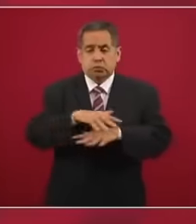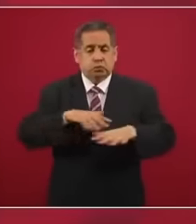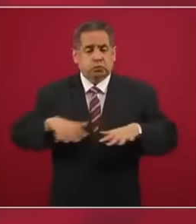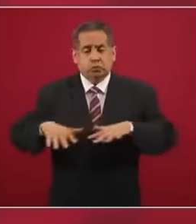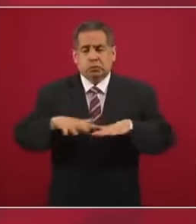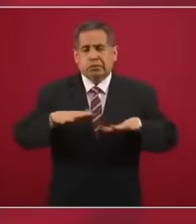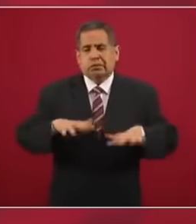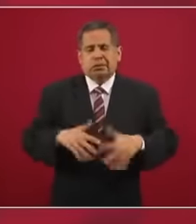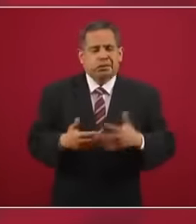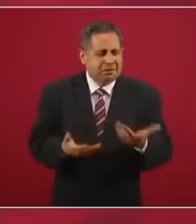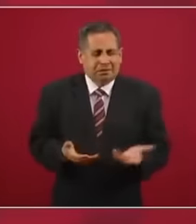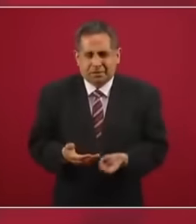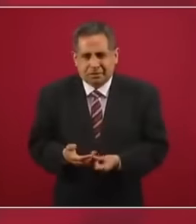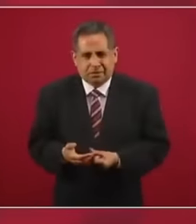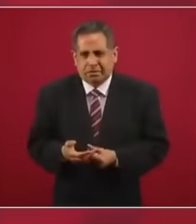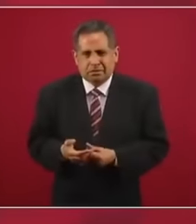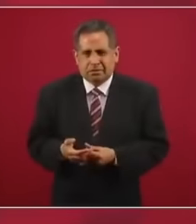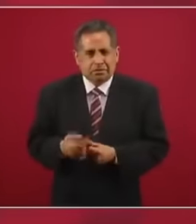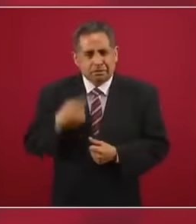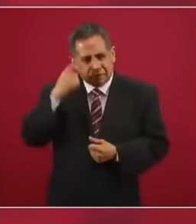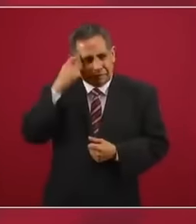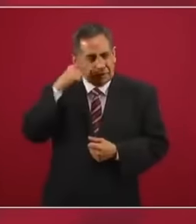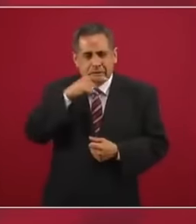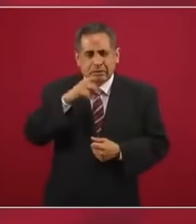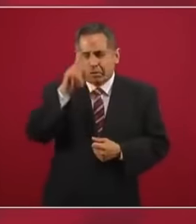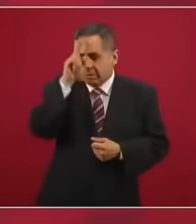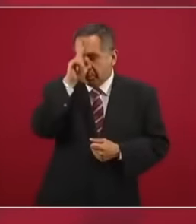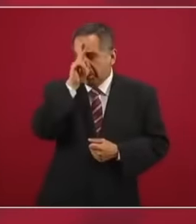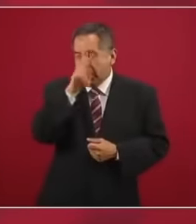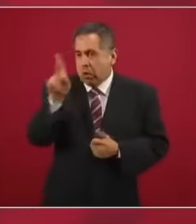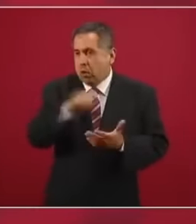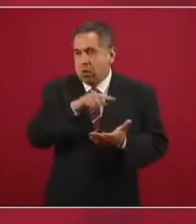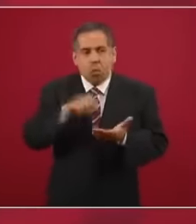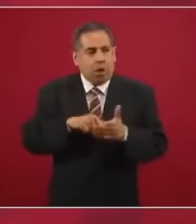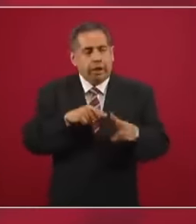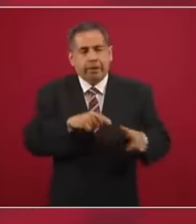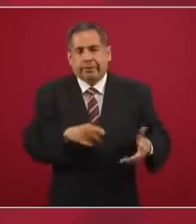O sea, escogieron el peor lugar.